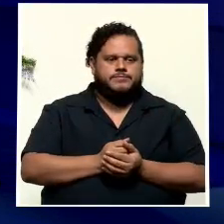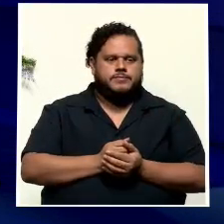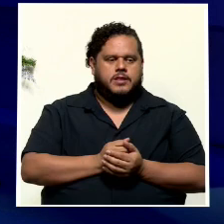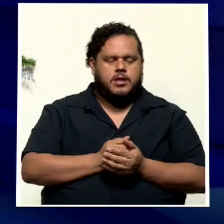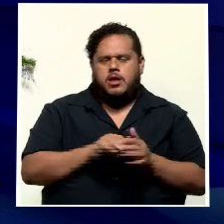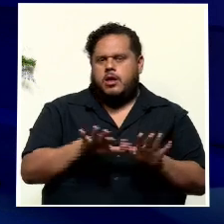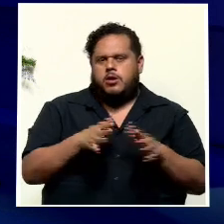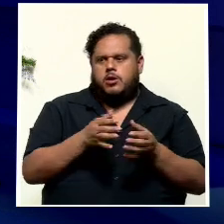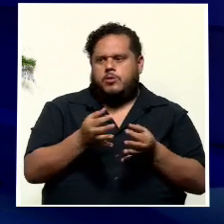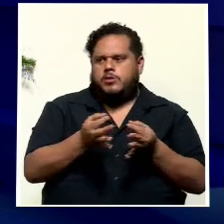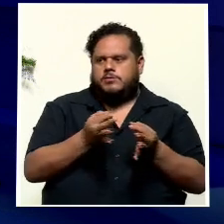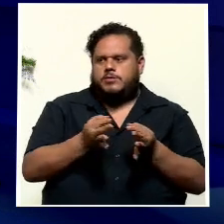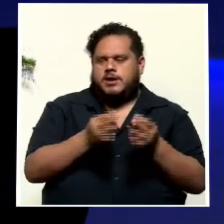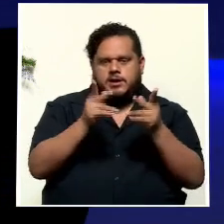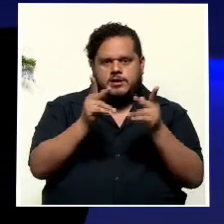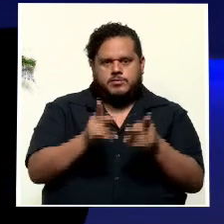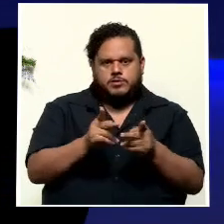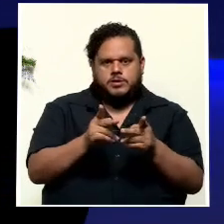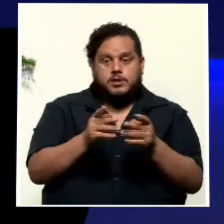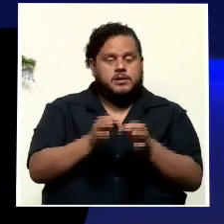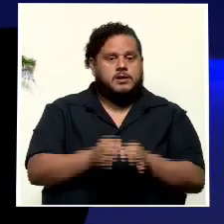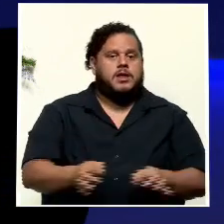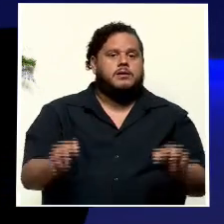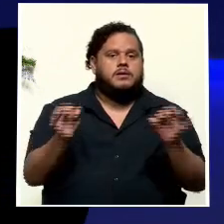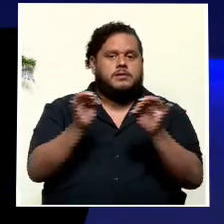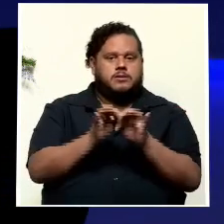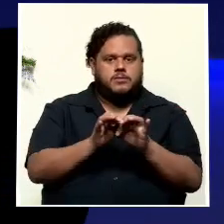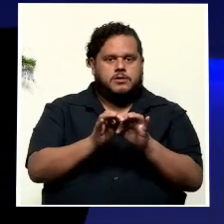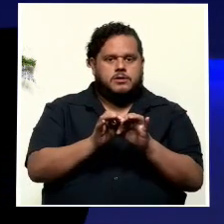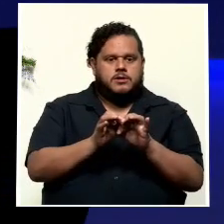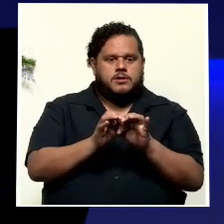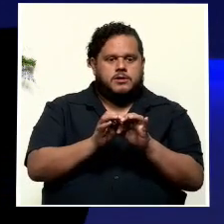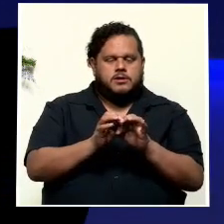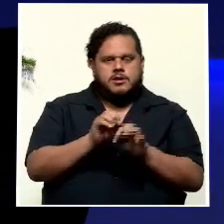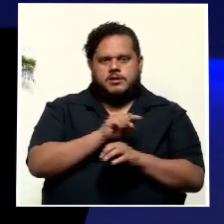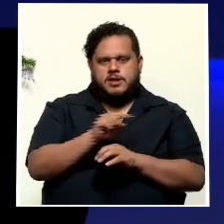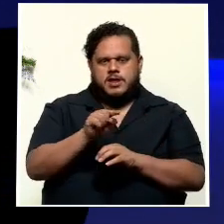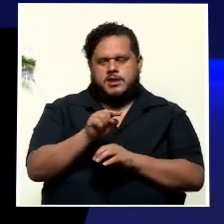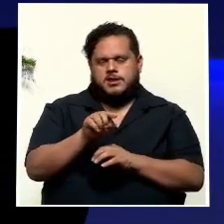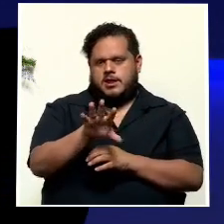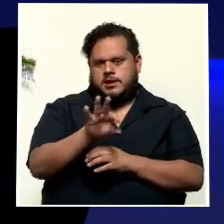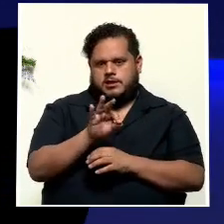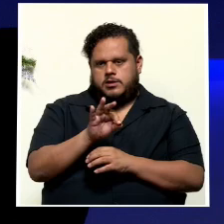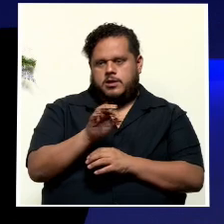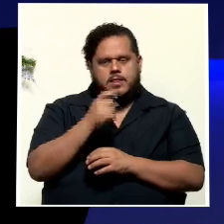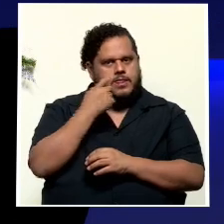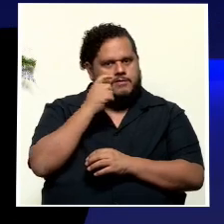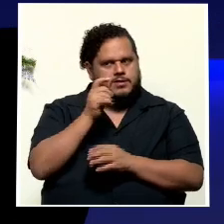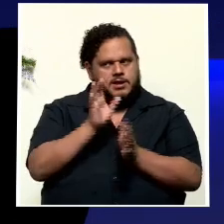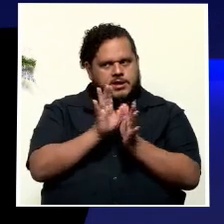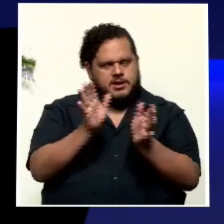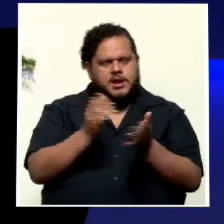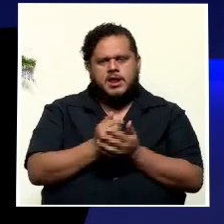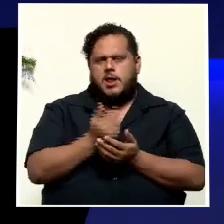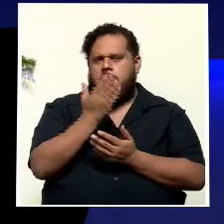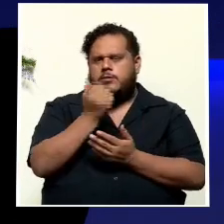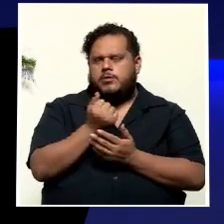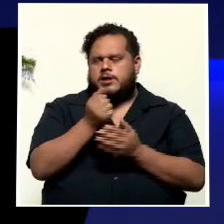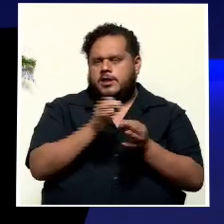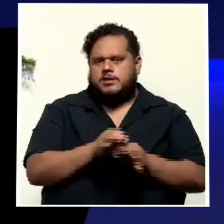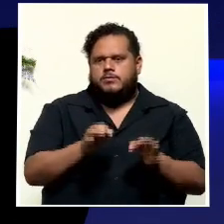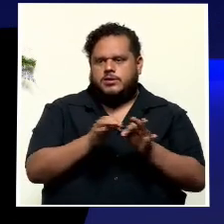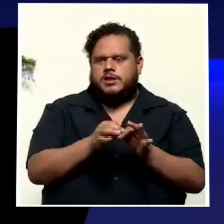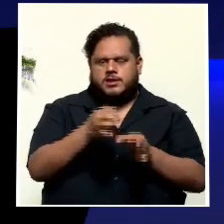¿Cómo explicarle al público la importancia de esta elección de Fiscalía General? ¿Por qué es vital que